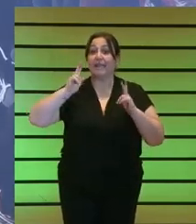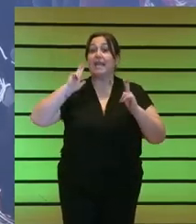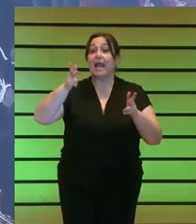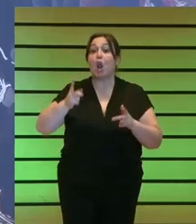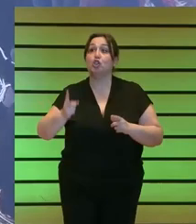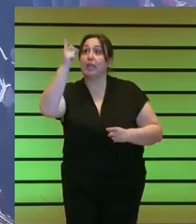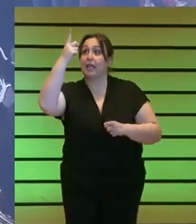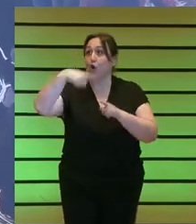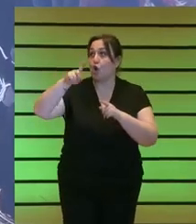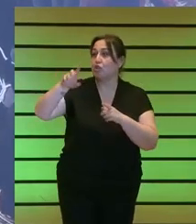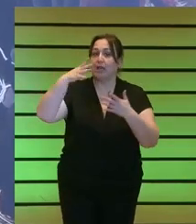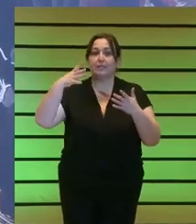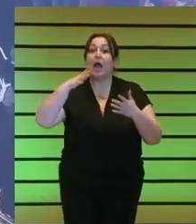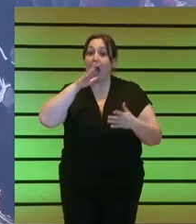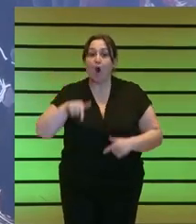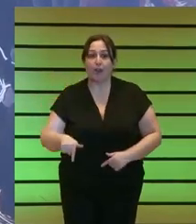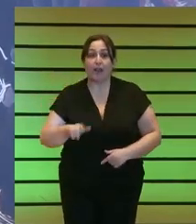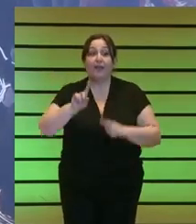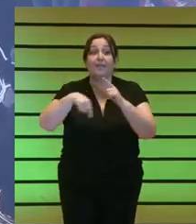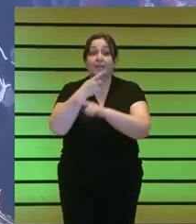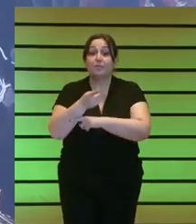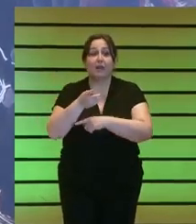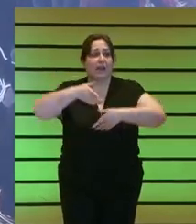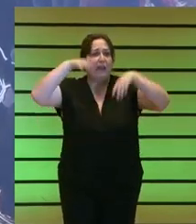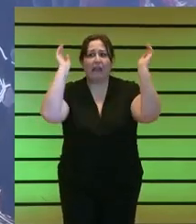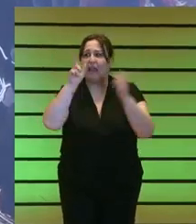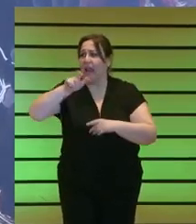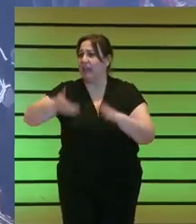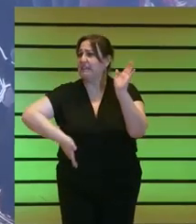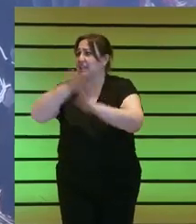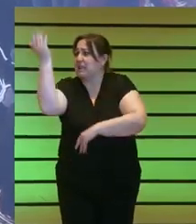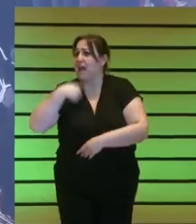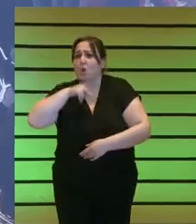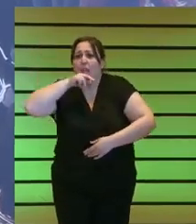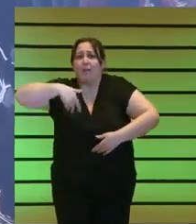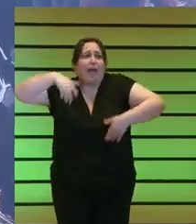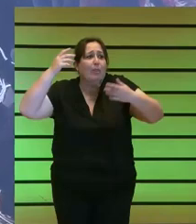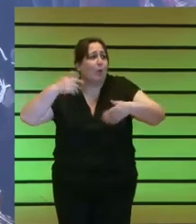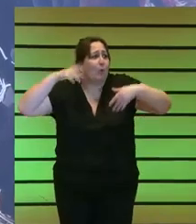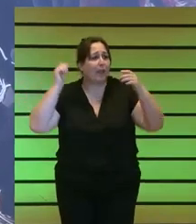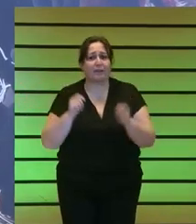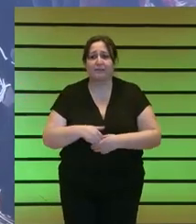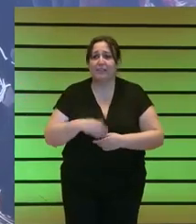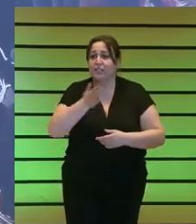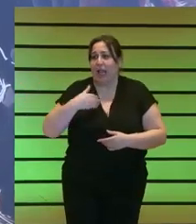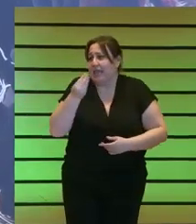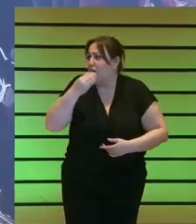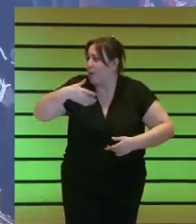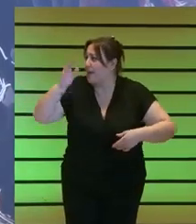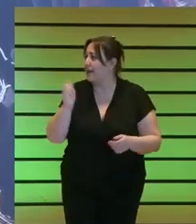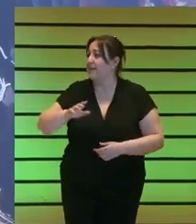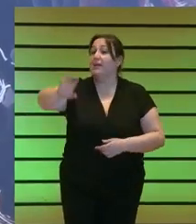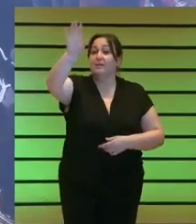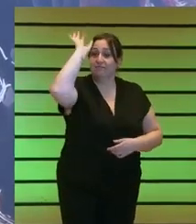de energía y por la tarde la gente ya se va Yo hablo pero no me escuchan es todo el mundo quiere comer